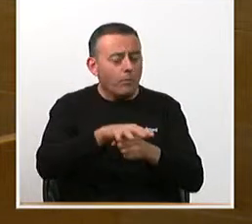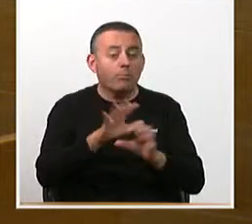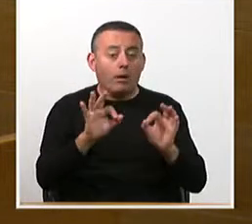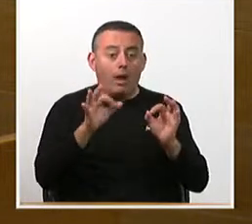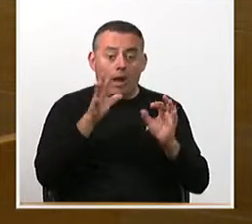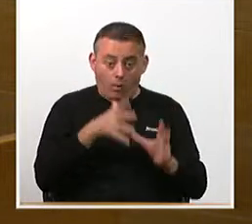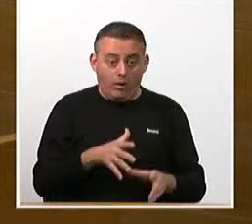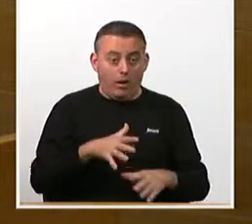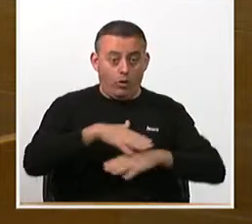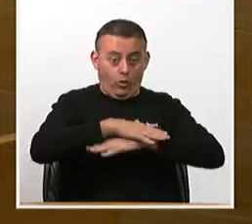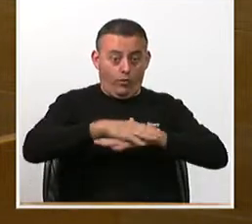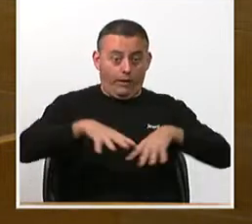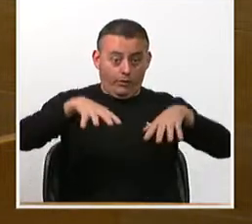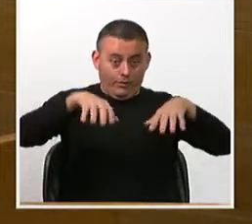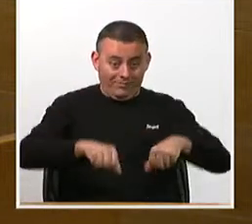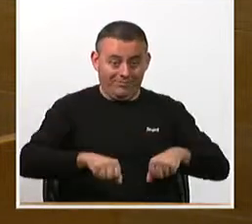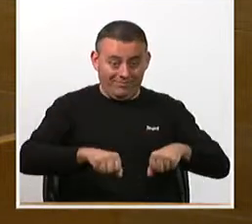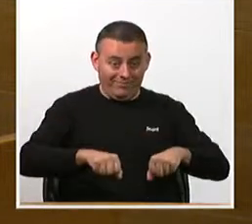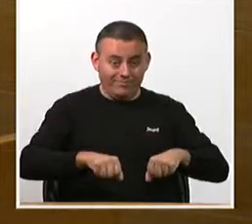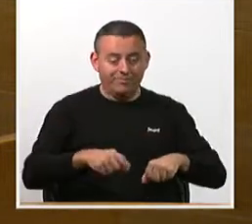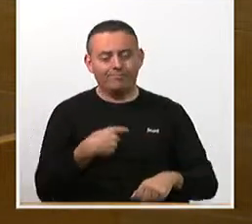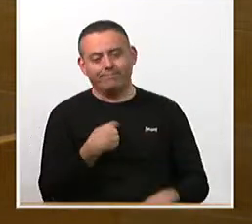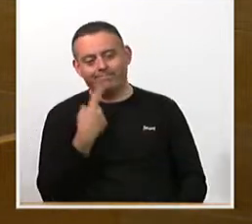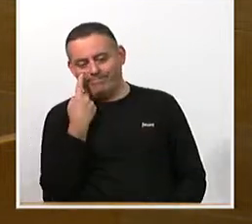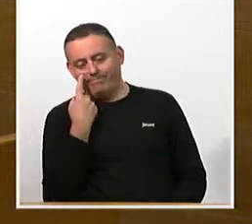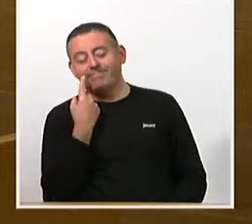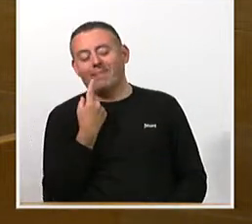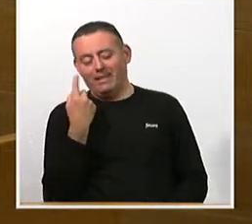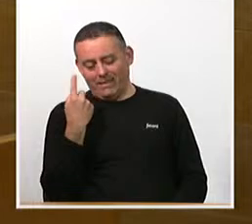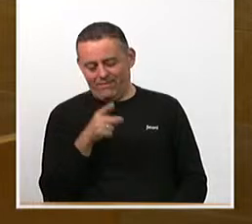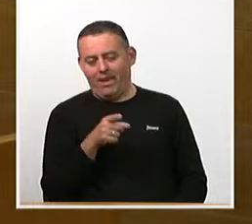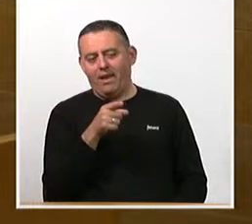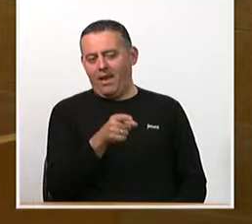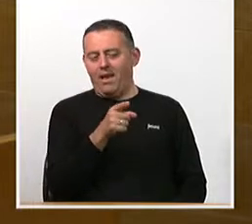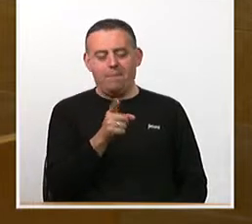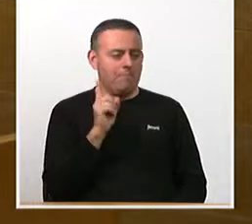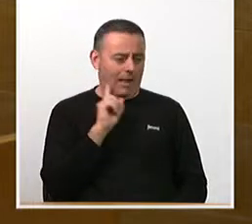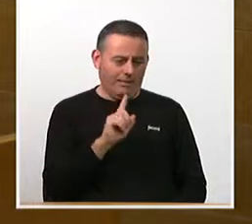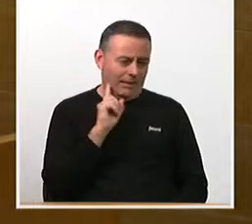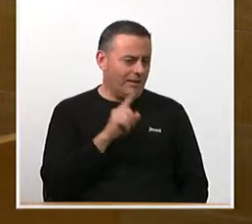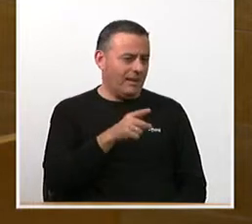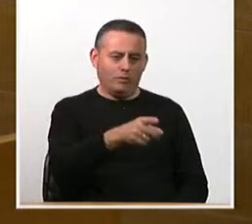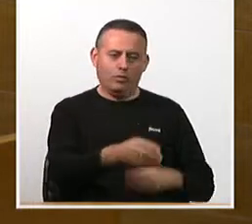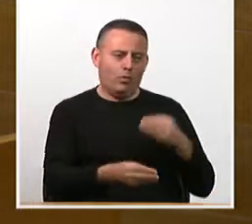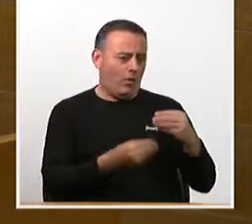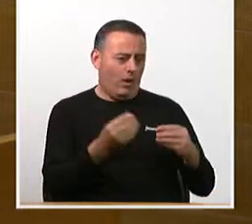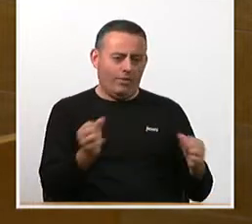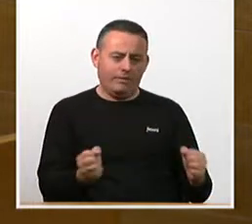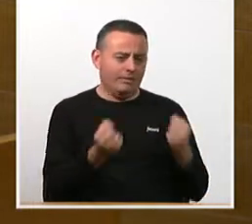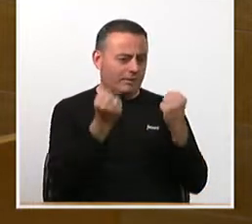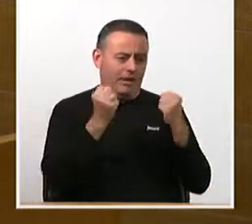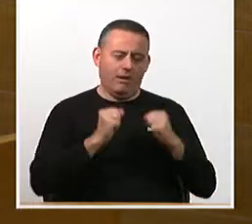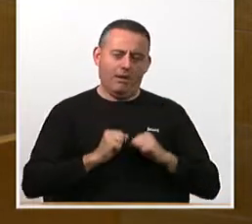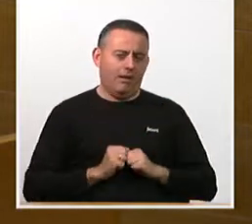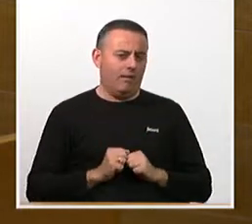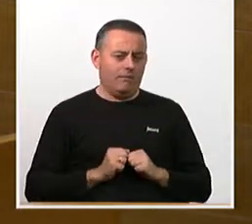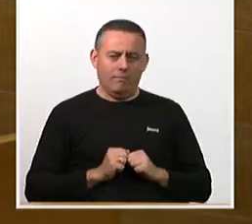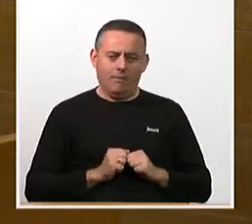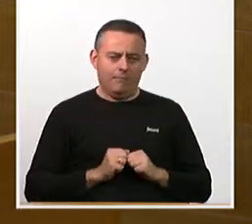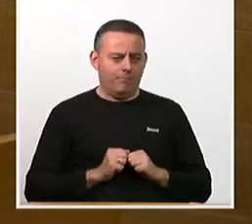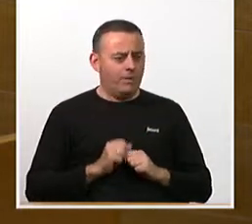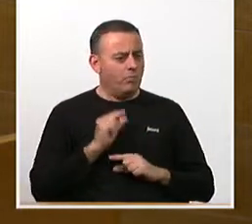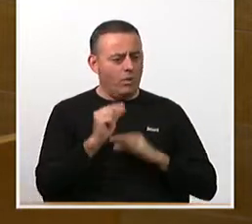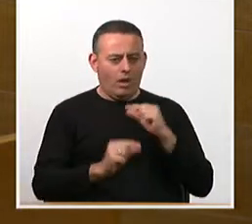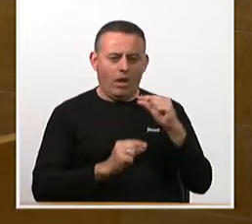compr el que ya sab que es mentira que es unaes err que se des